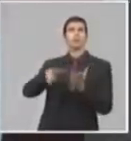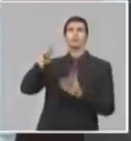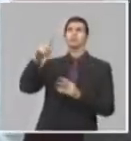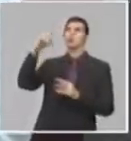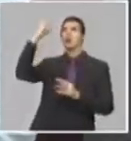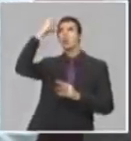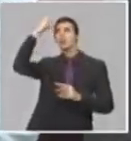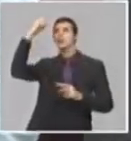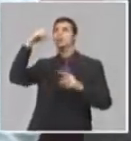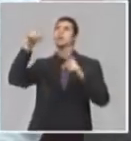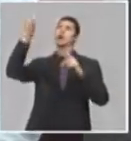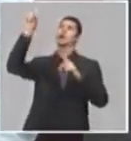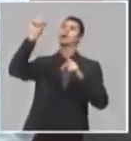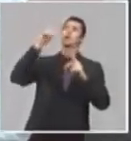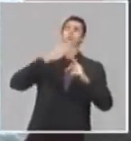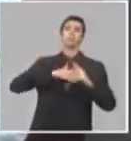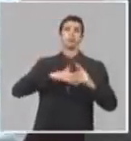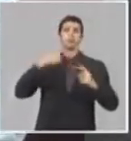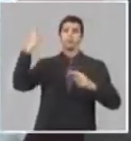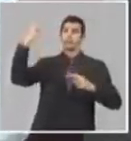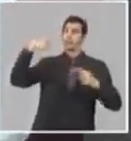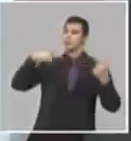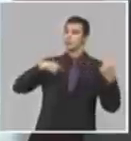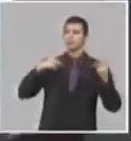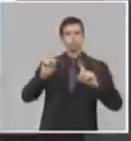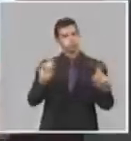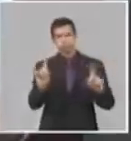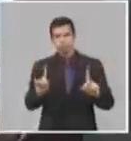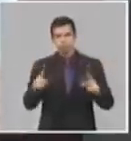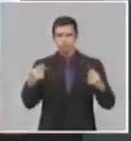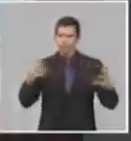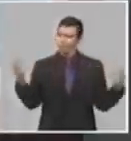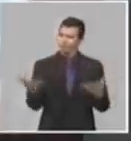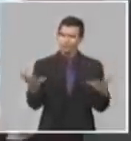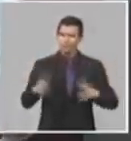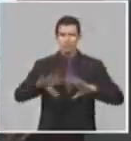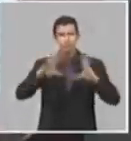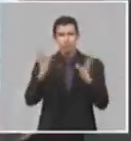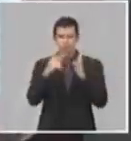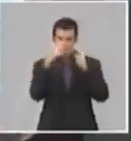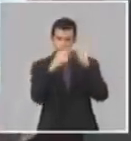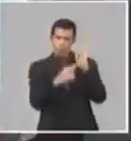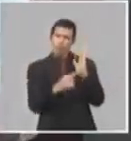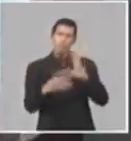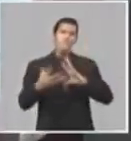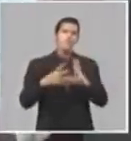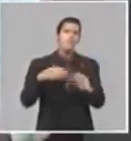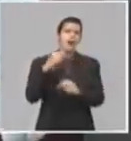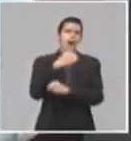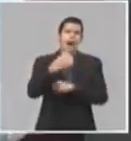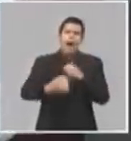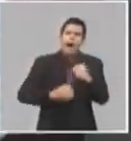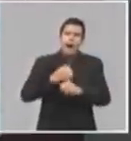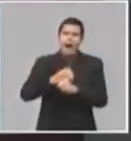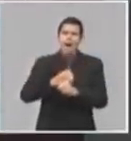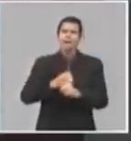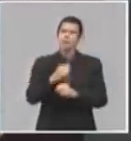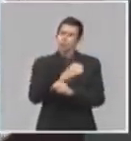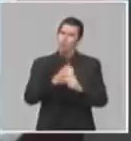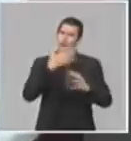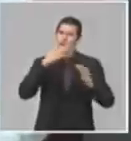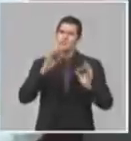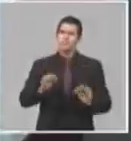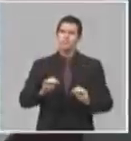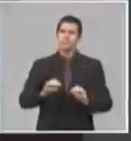dio Alejandro, estamos convencidos y decididos a aplicar todo lo que está en esta estrategia. Unas cosas se harán